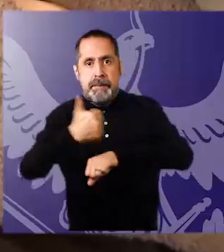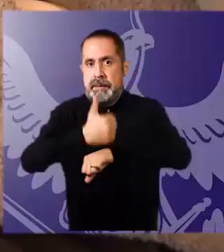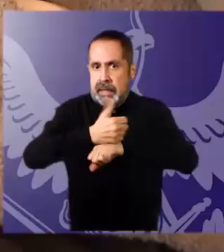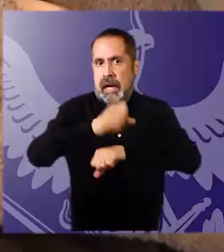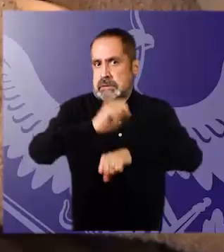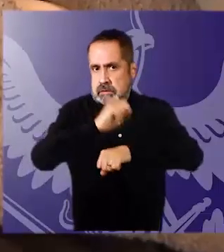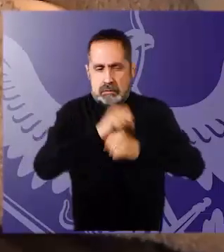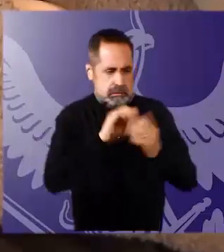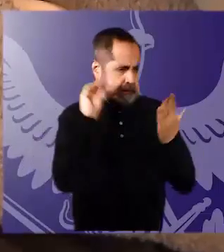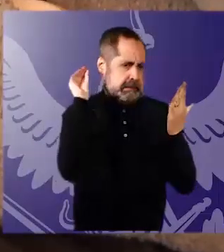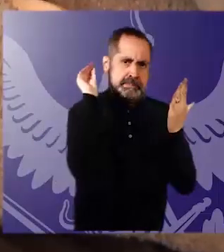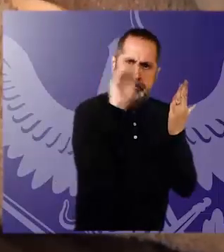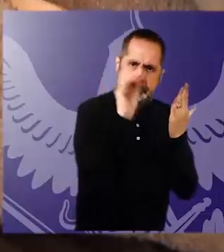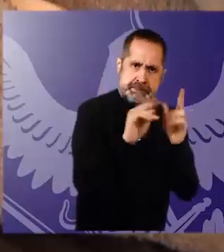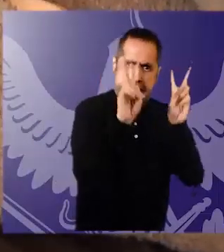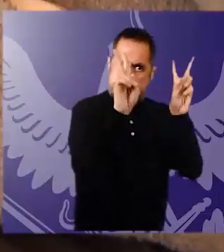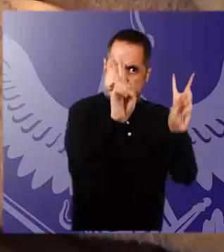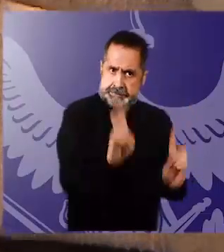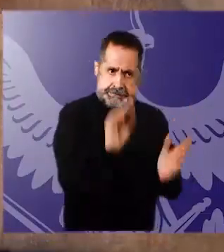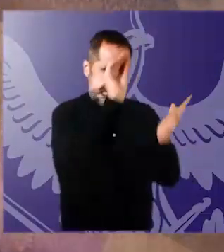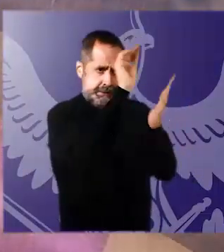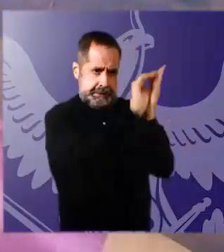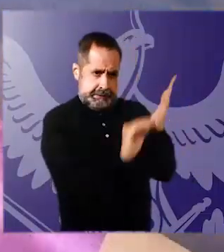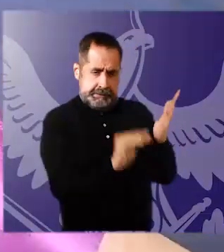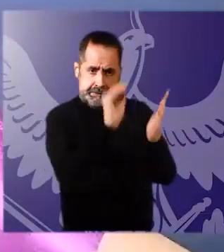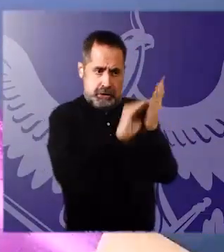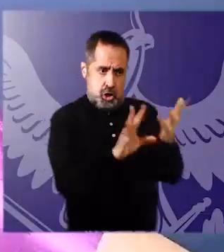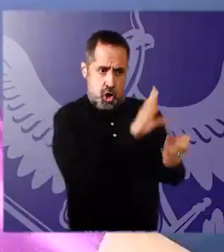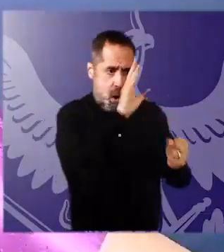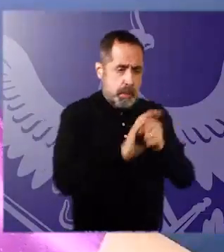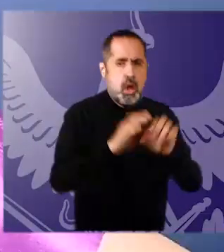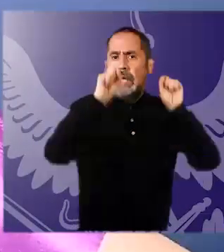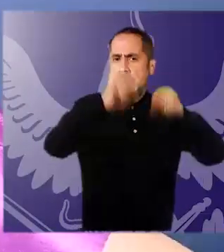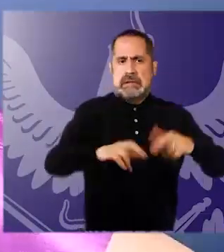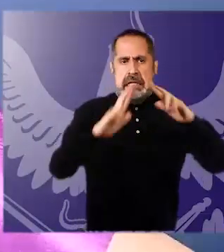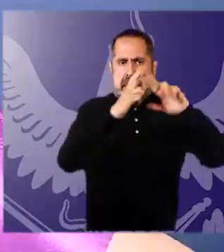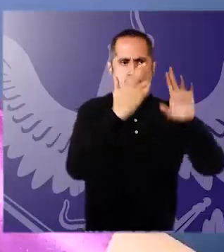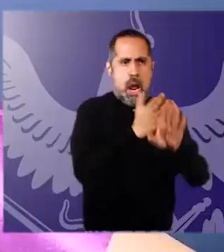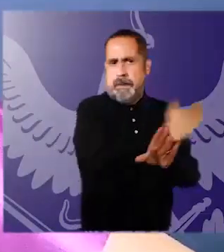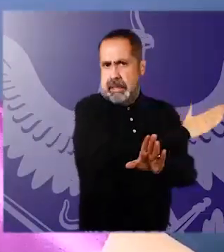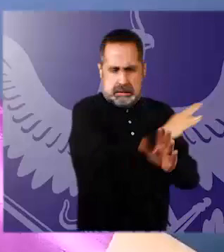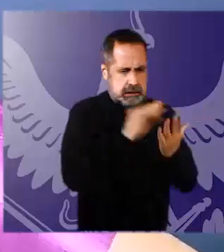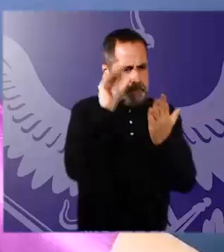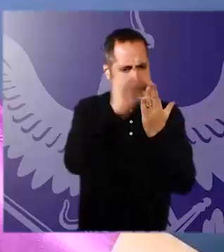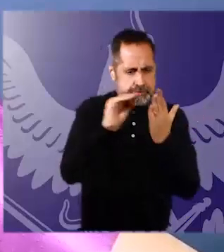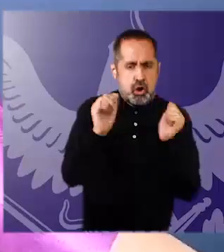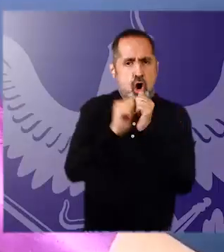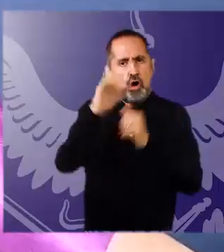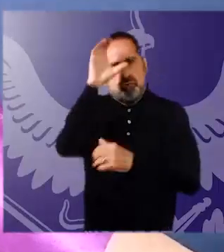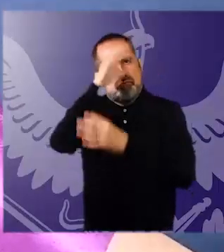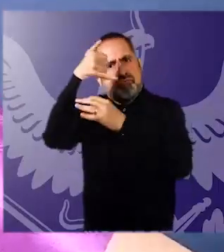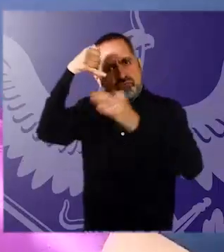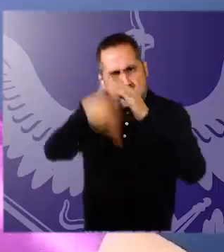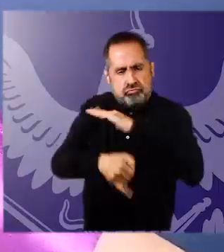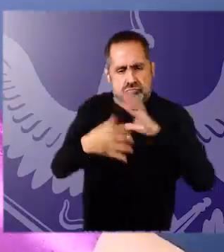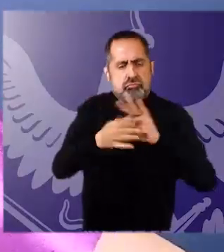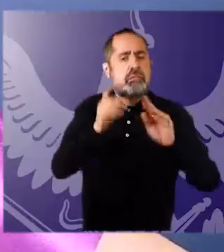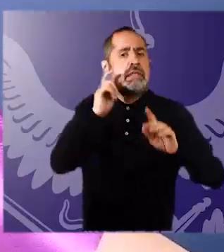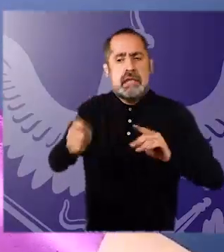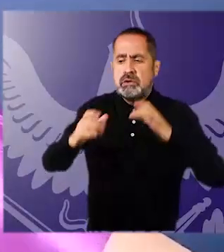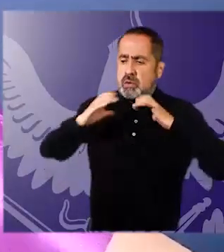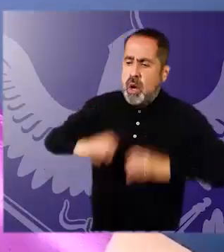y secundaria incluyan contenidos completos, laicos y basados en evidencia